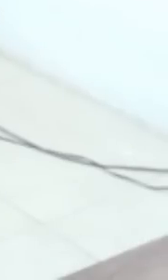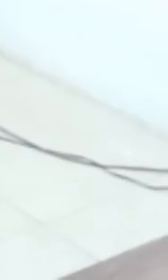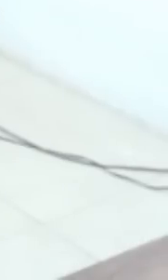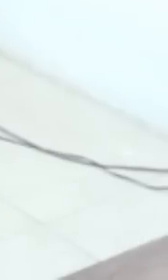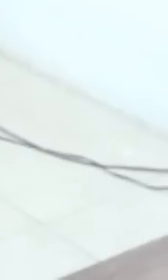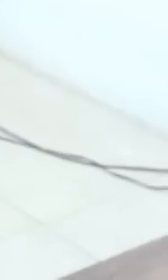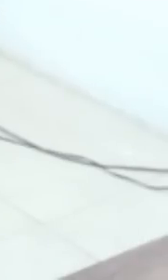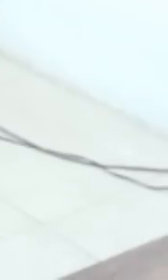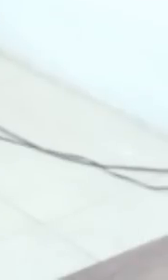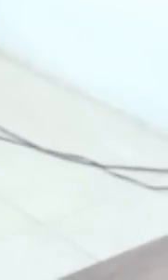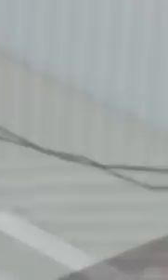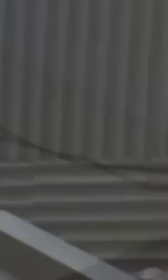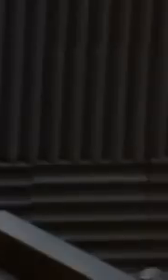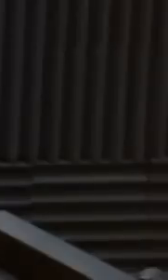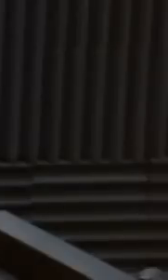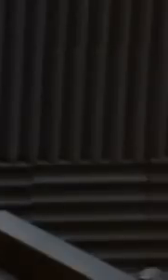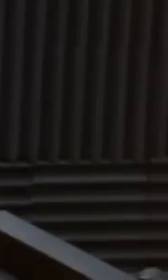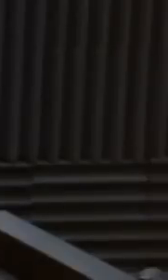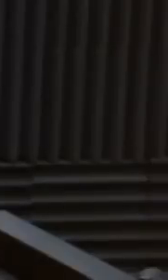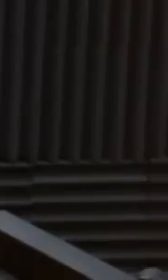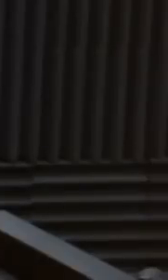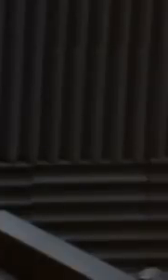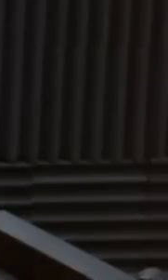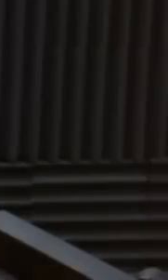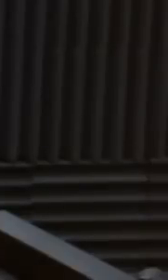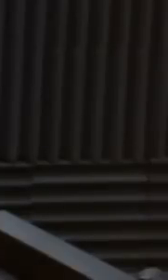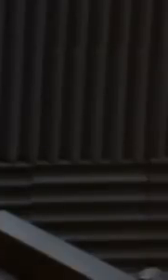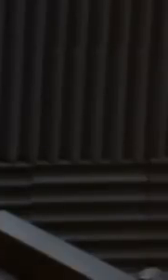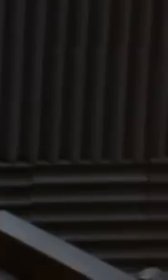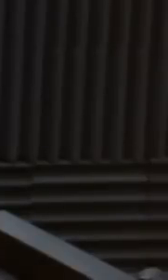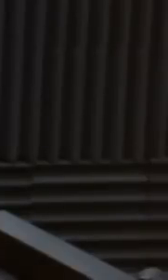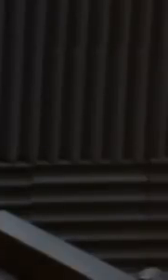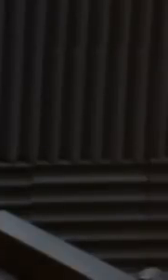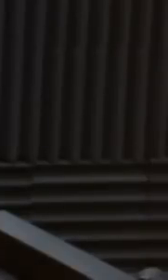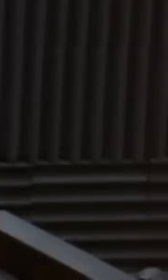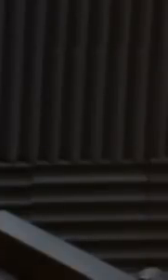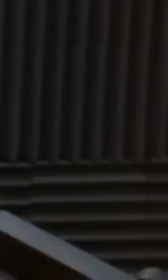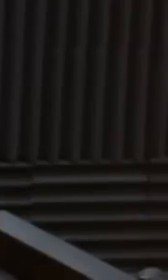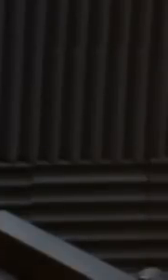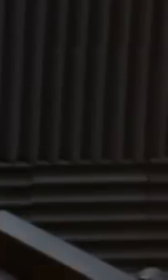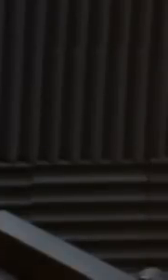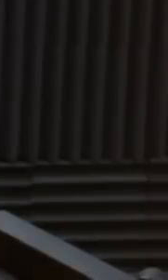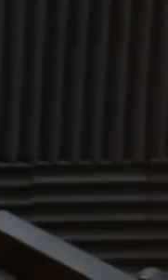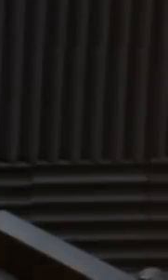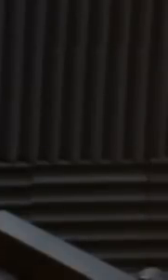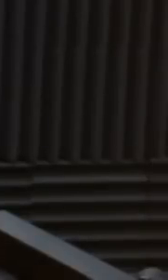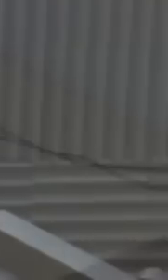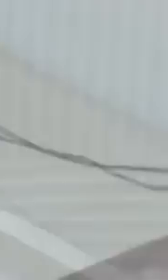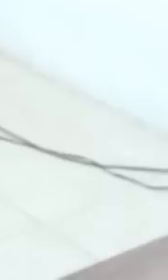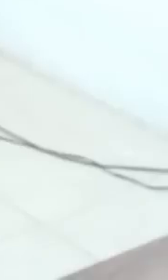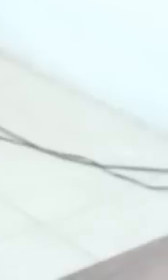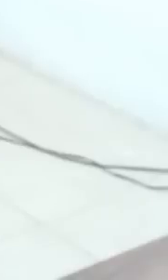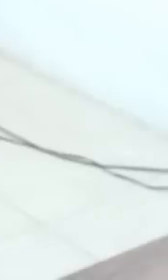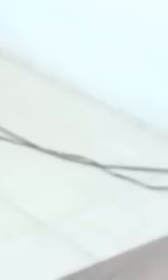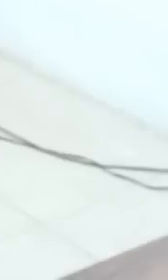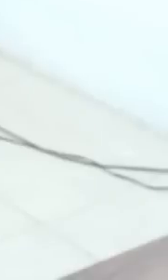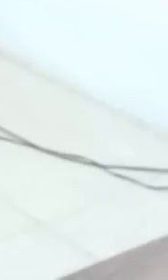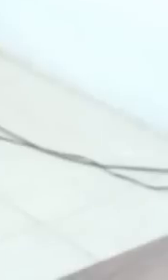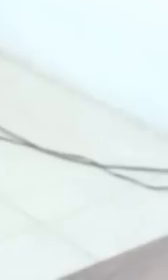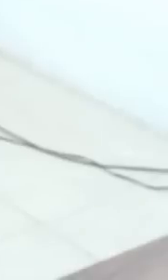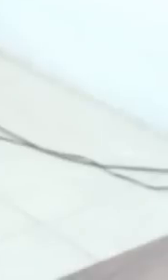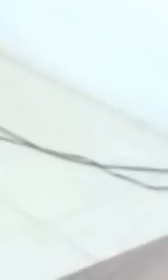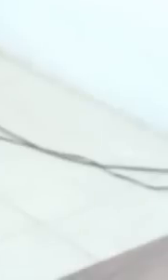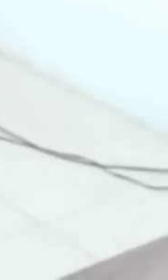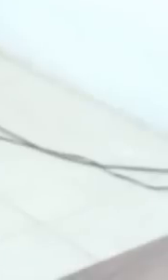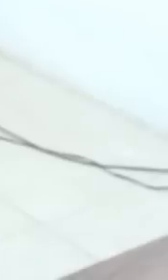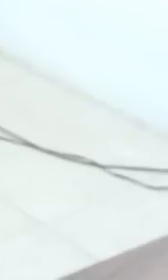realidad. Porque una cosa es el discurso de la mañanera, entonces, muchos, y otro lo que pasa en la muchos realidad. Muchos de los pensionados, de los adultos mayores,